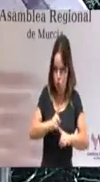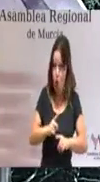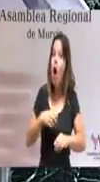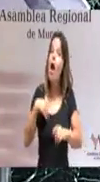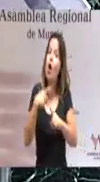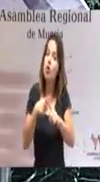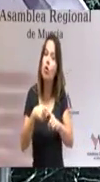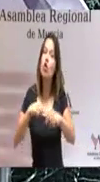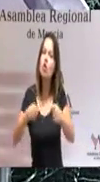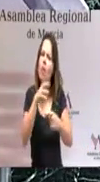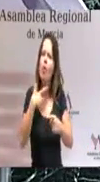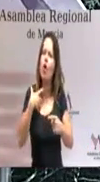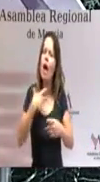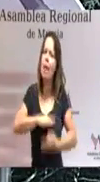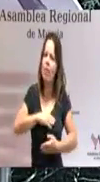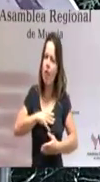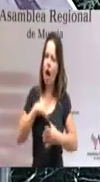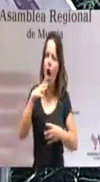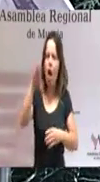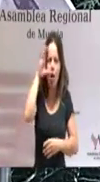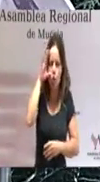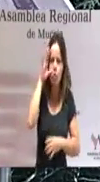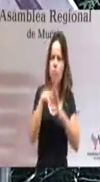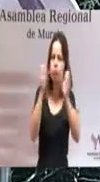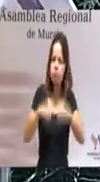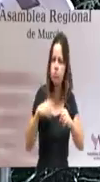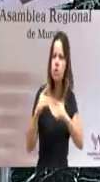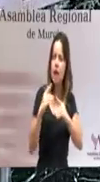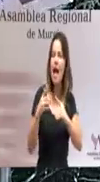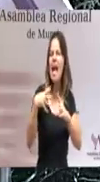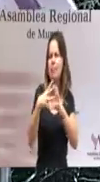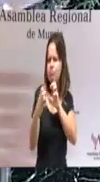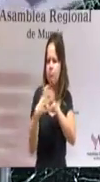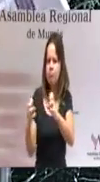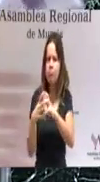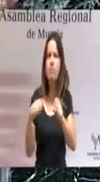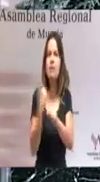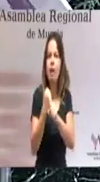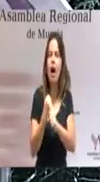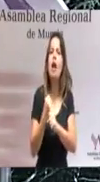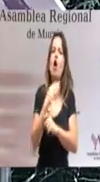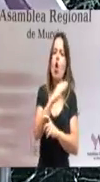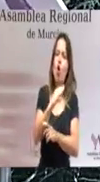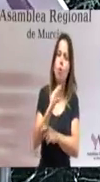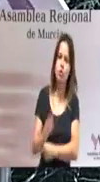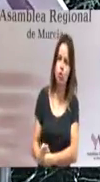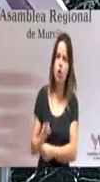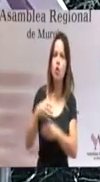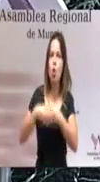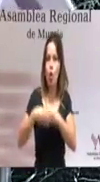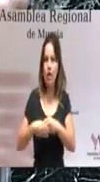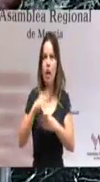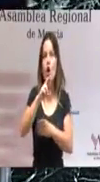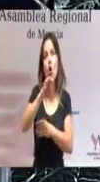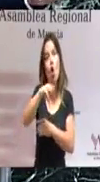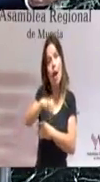capacidad de escuchar, de dialogar, de entenderse y trabajar conjuntamente con UGT, Comisión Obrera, CROEN y el Gobierno de la región de